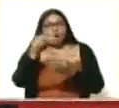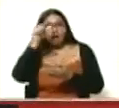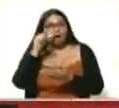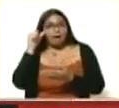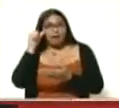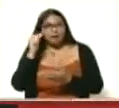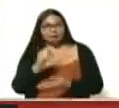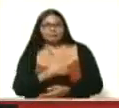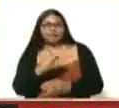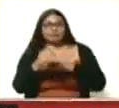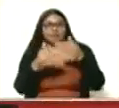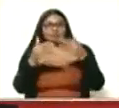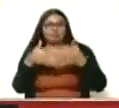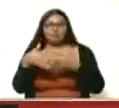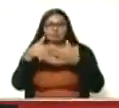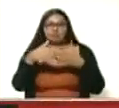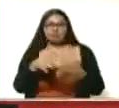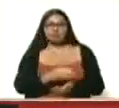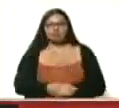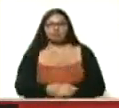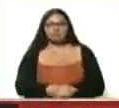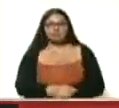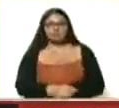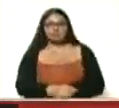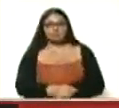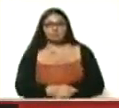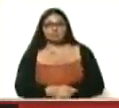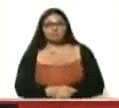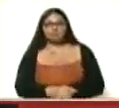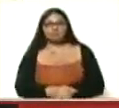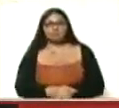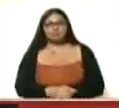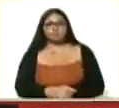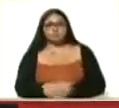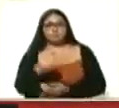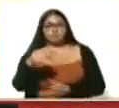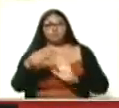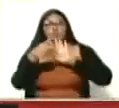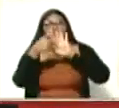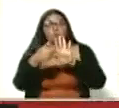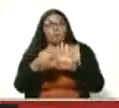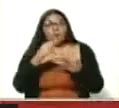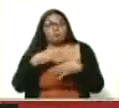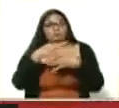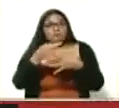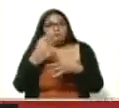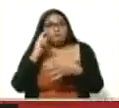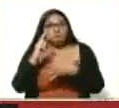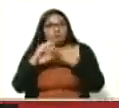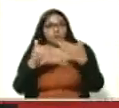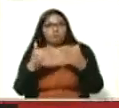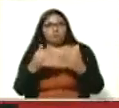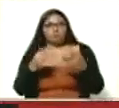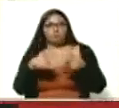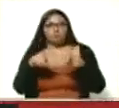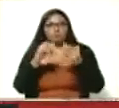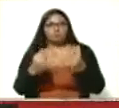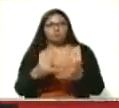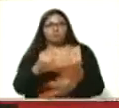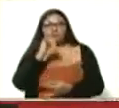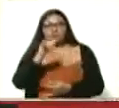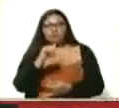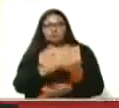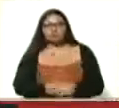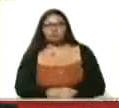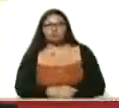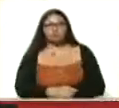Estados Unidos hace un año. Hoy salió un artículo muy interesante en un medio que se llama Noticias de